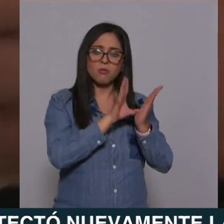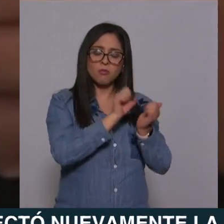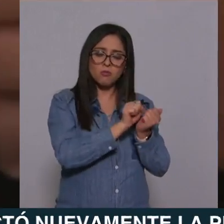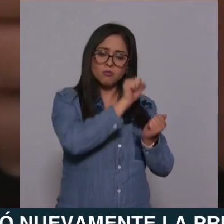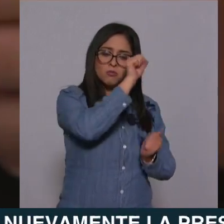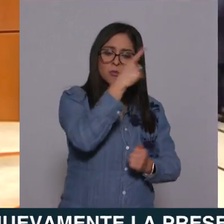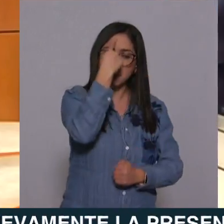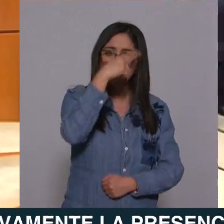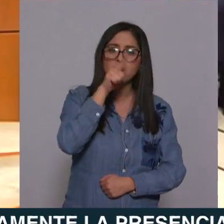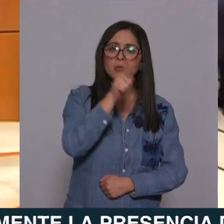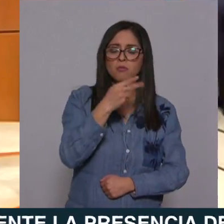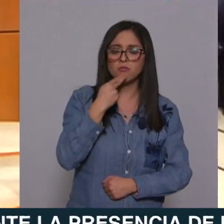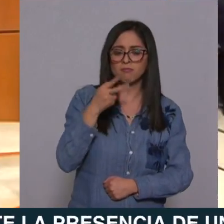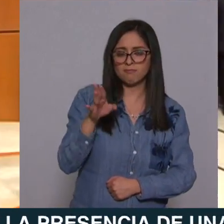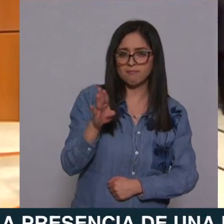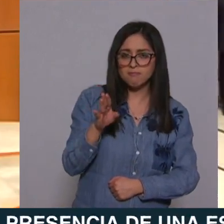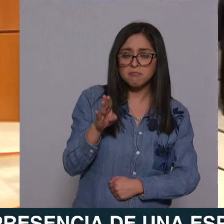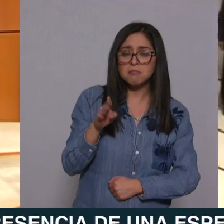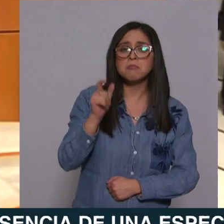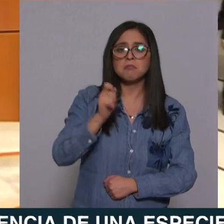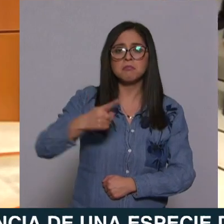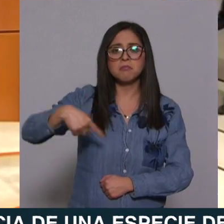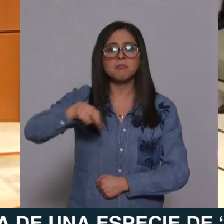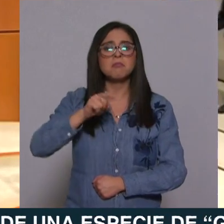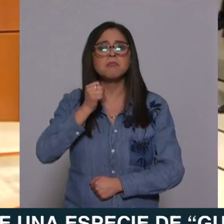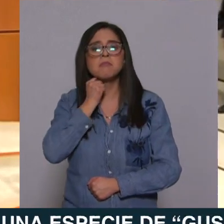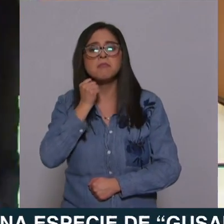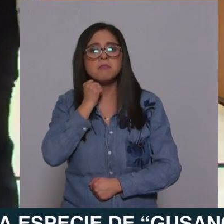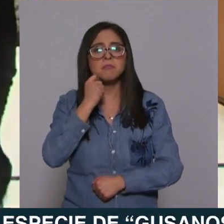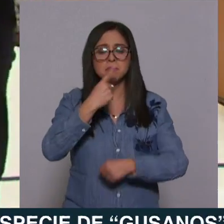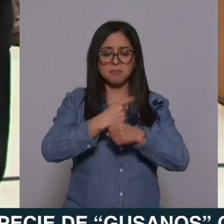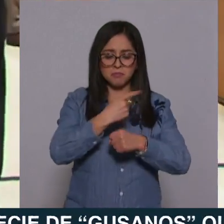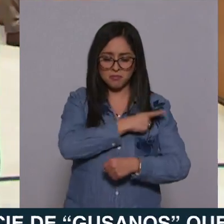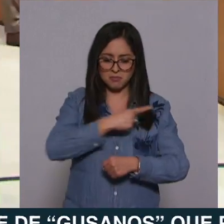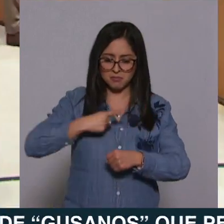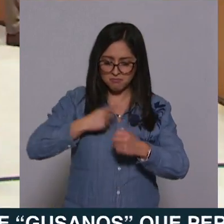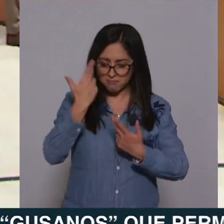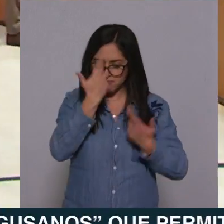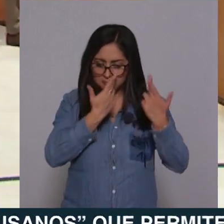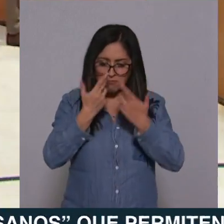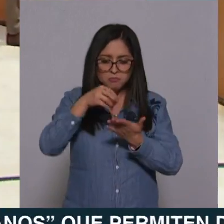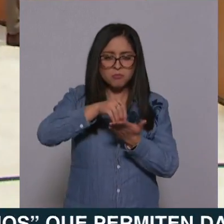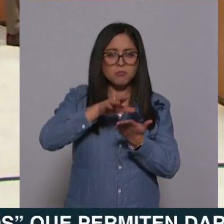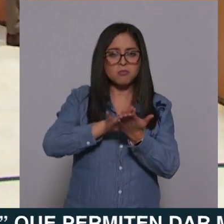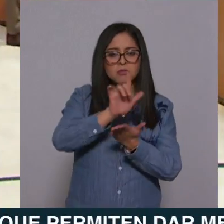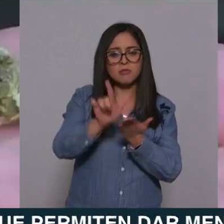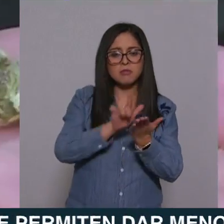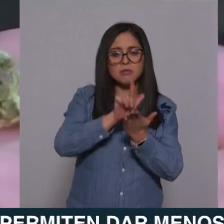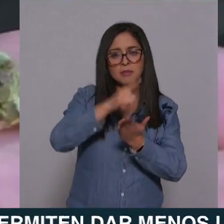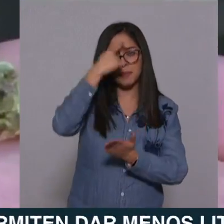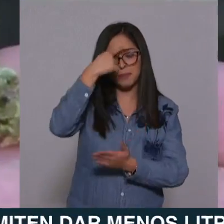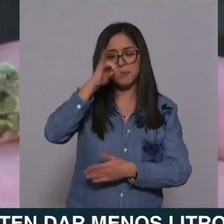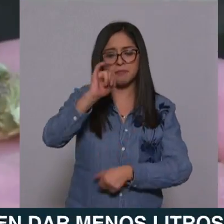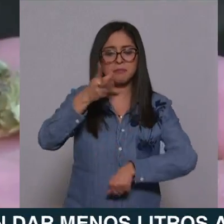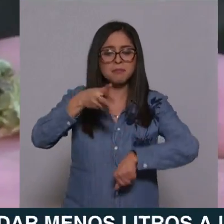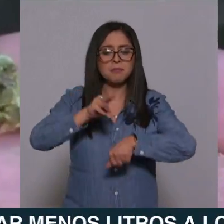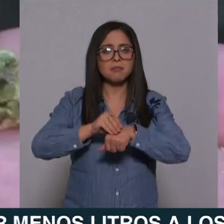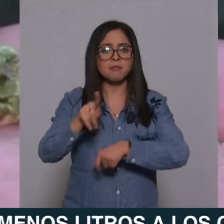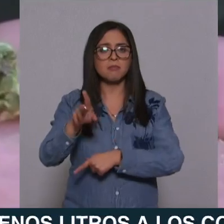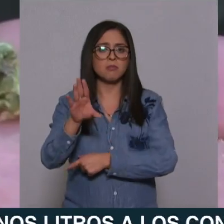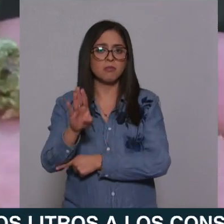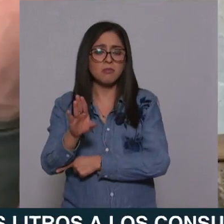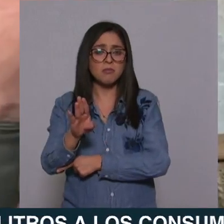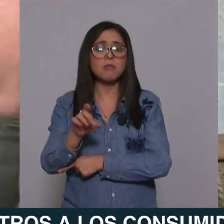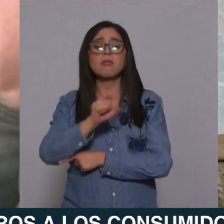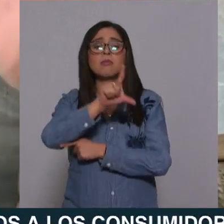de este producto, la Comisión de Justicia del Senado tendrá que empezar a analizar el dictamen que expide la Ley para la Regularización de la Cannabis y